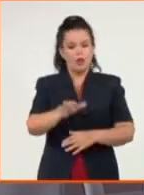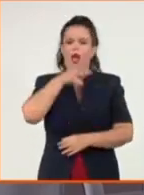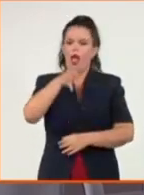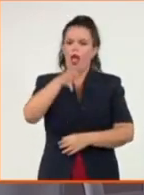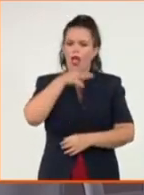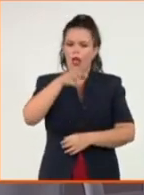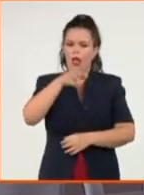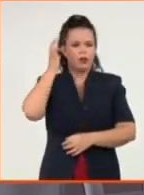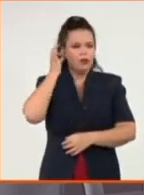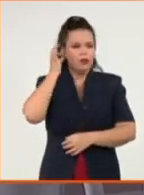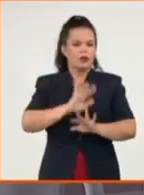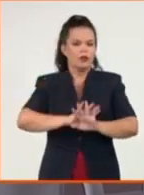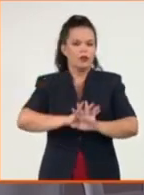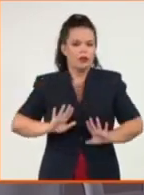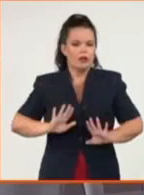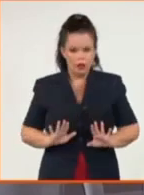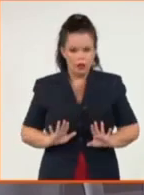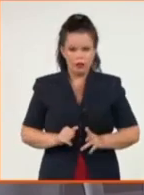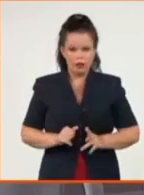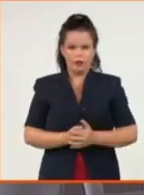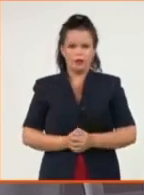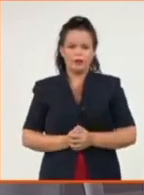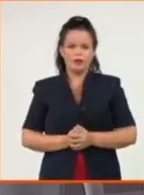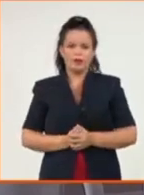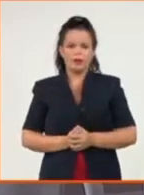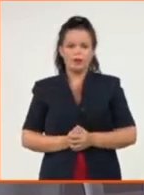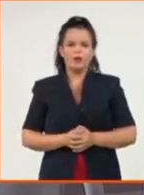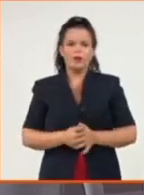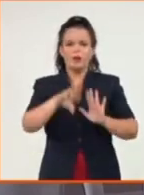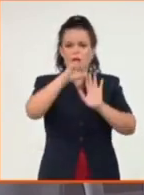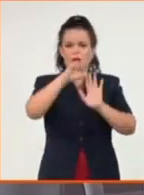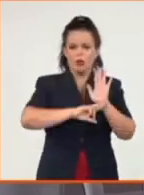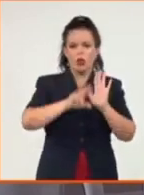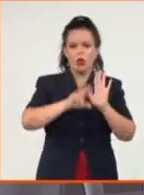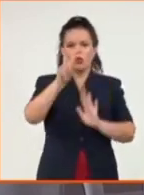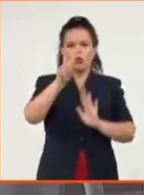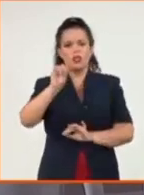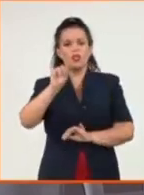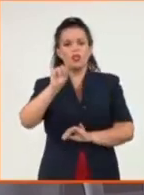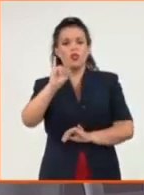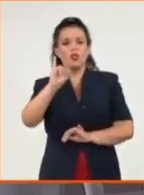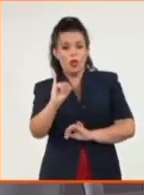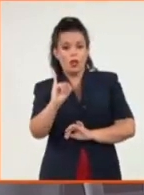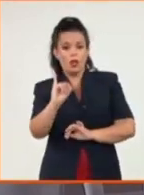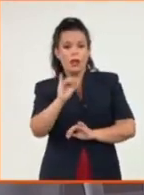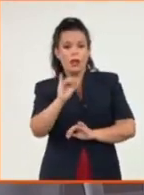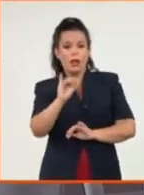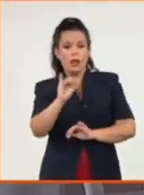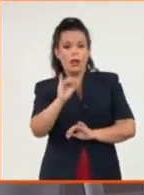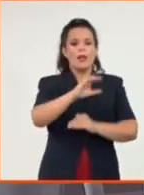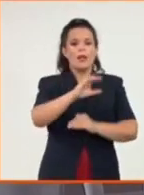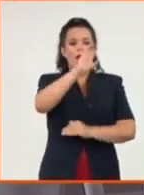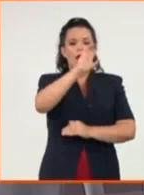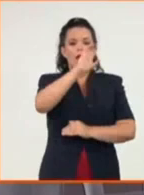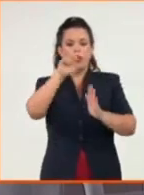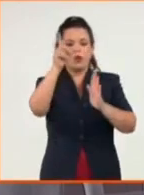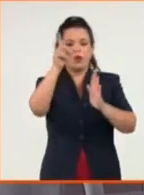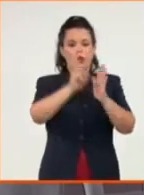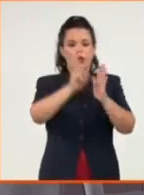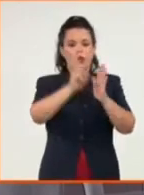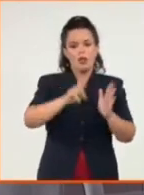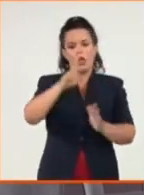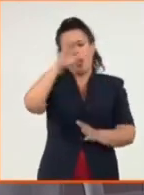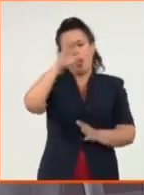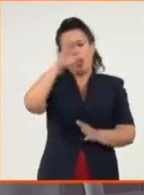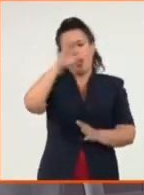resoluciones se han se aplicó decir la resolución 206 del ministerio de energía y minas y la 319 del ministerio de finanzas y precios